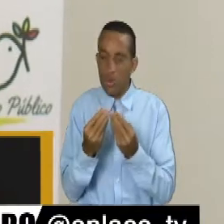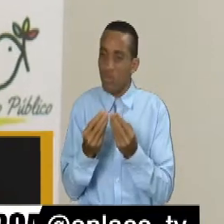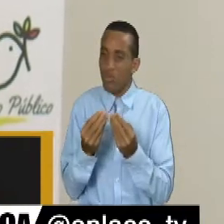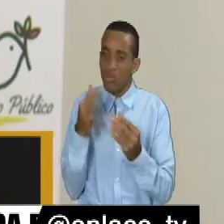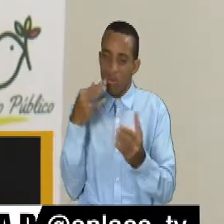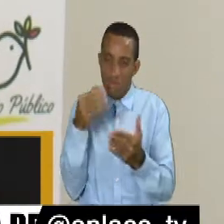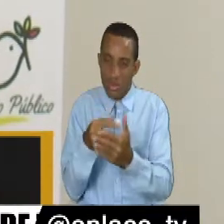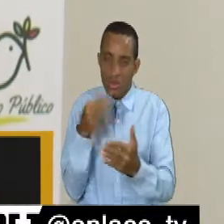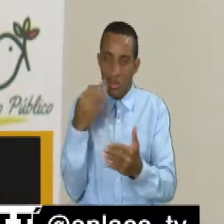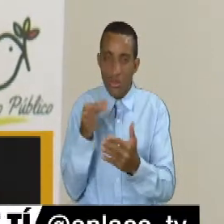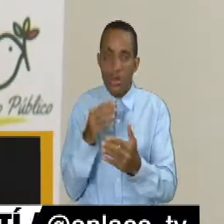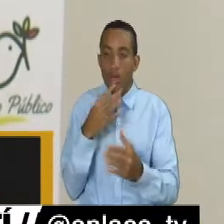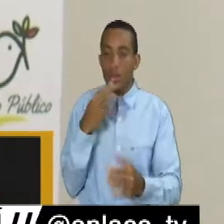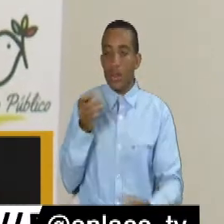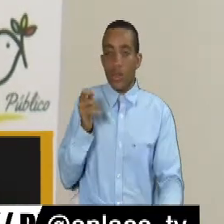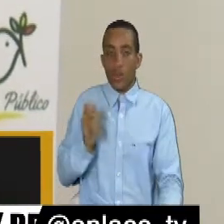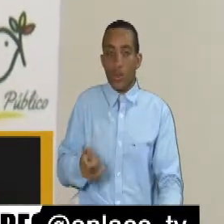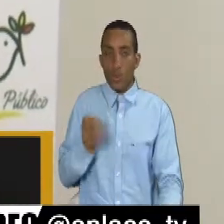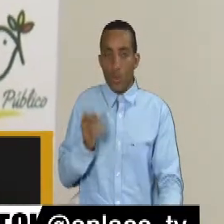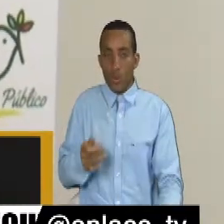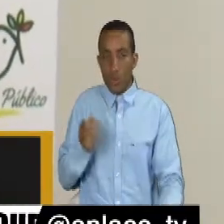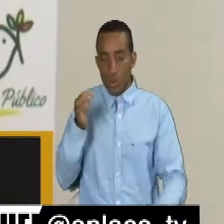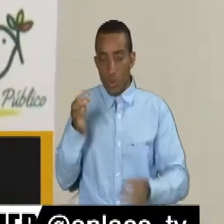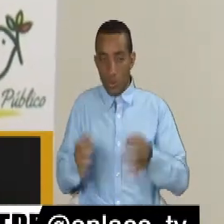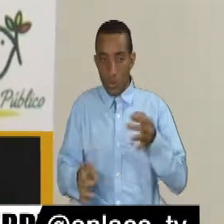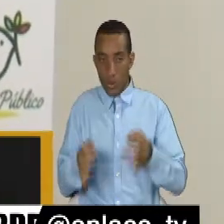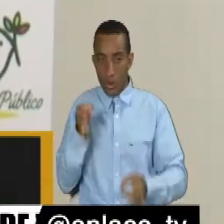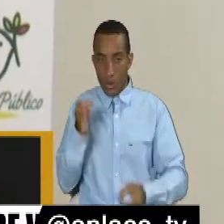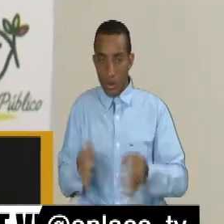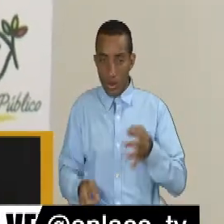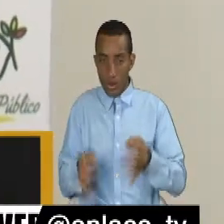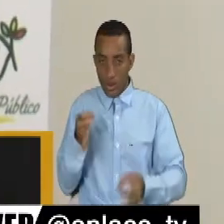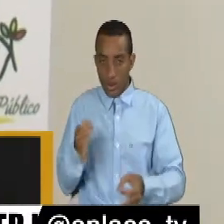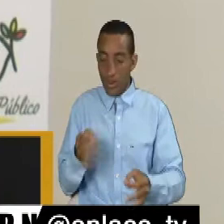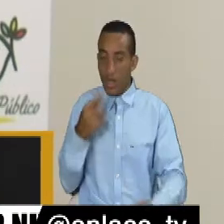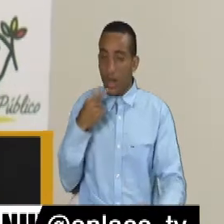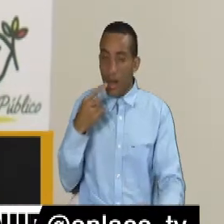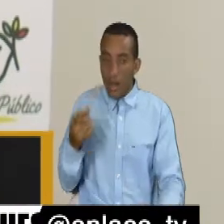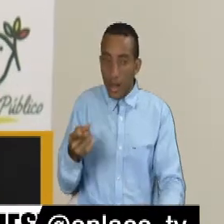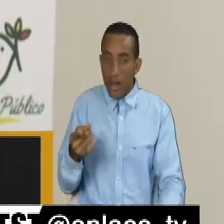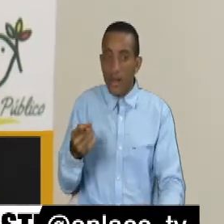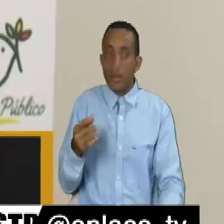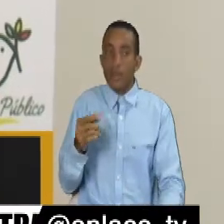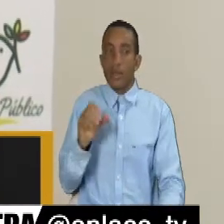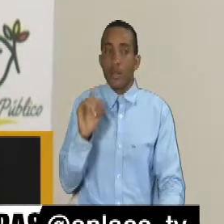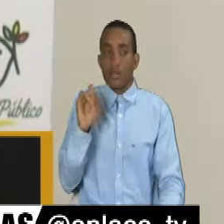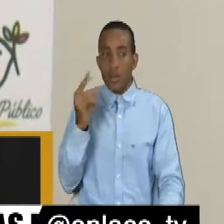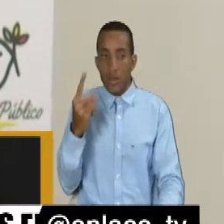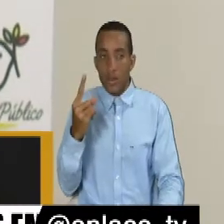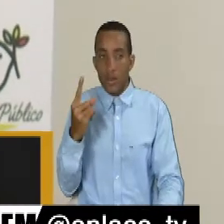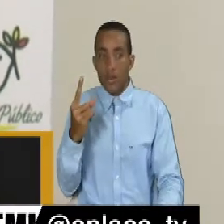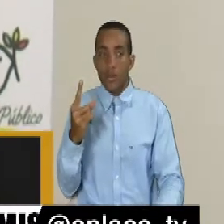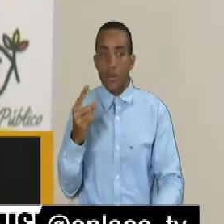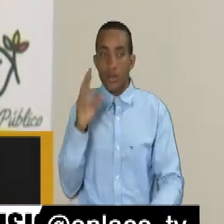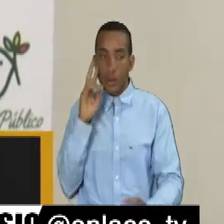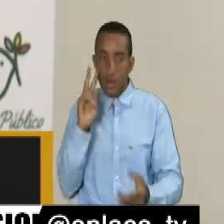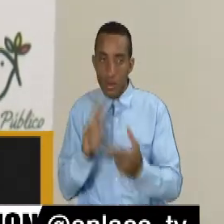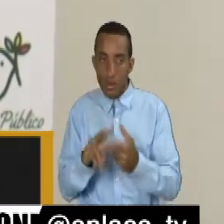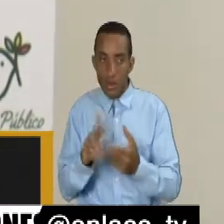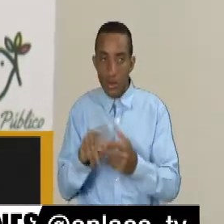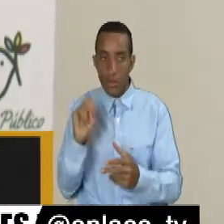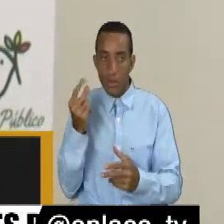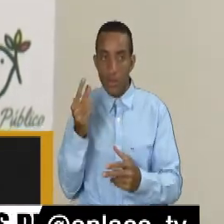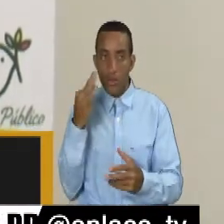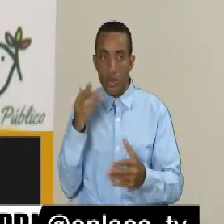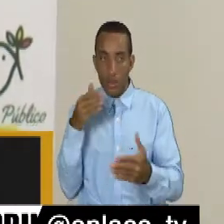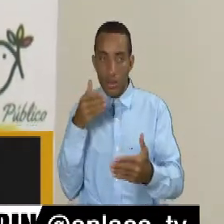es el juez que ha conocido la primera acción de tutela que se haya presentado. En este caso, el juez que conoció la primera acción de tutela fue